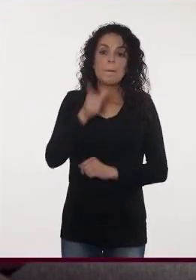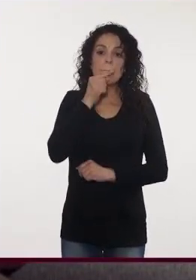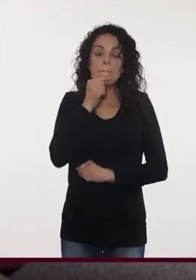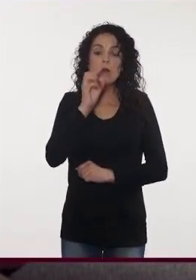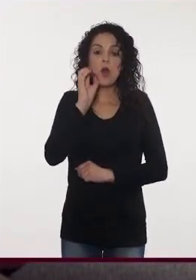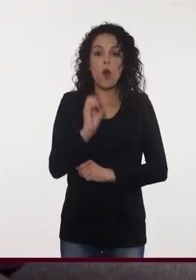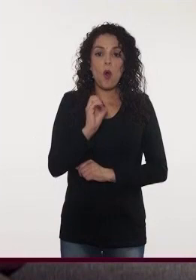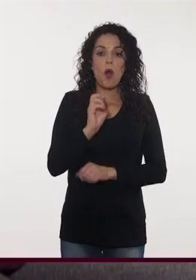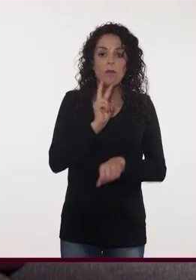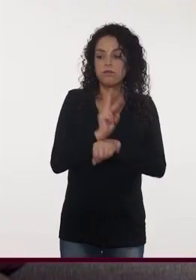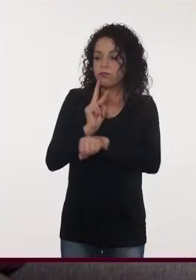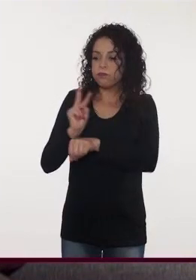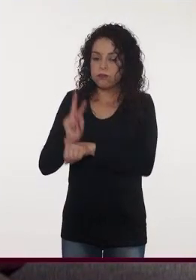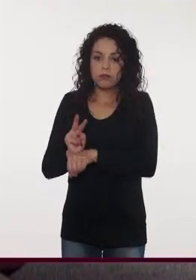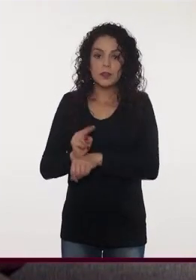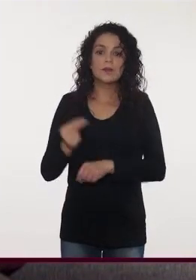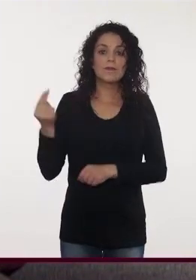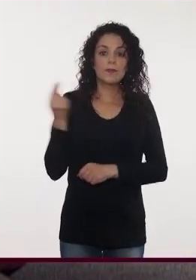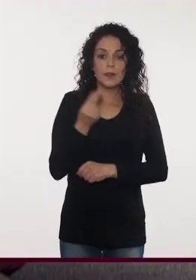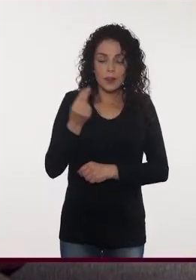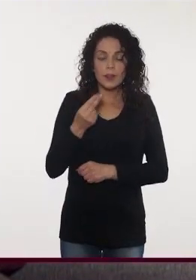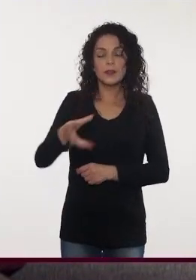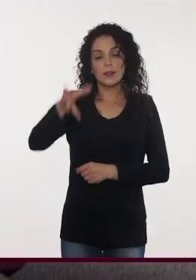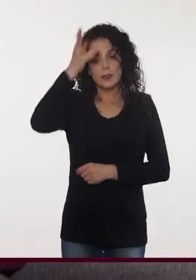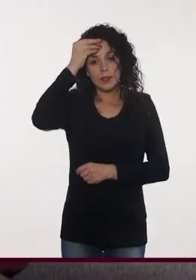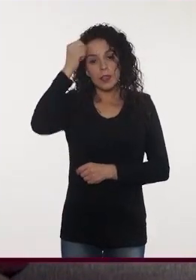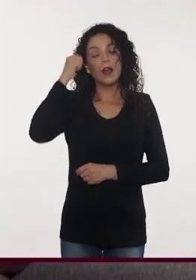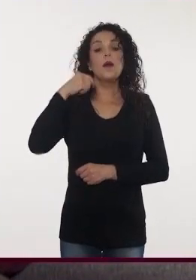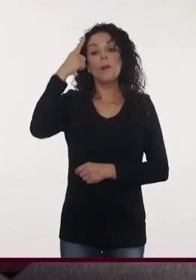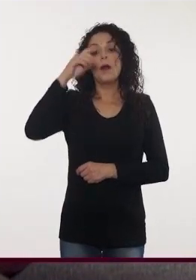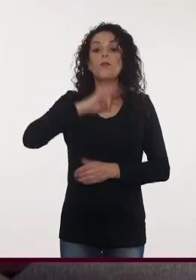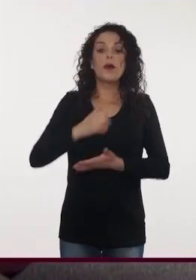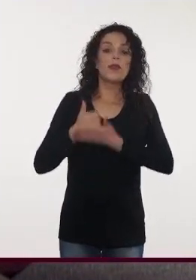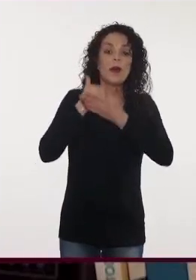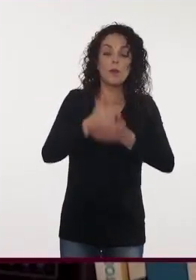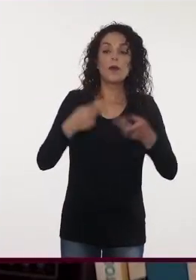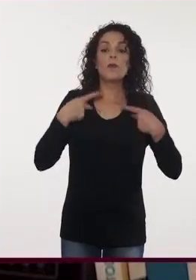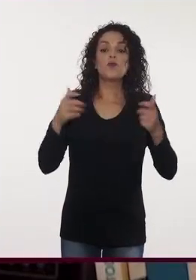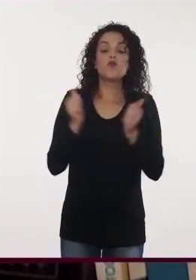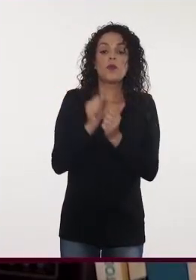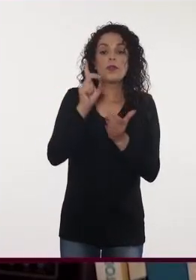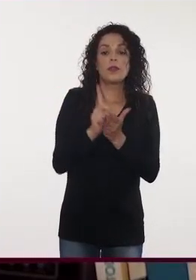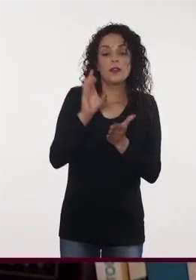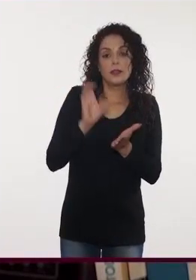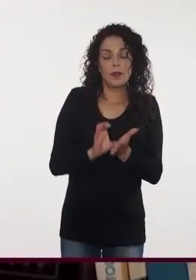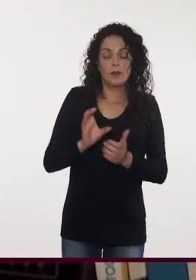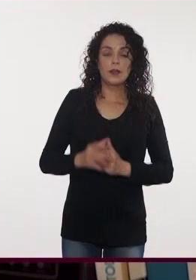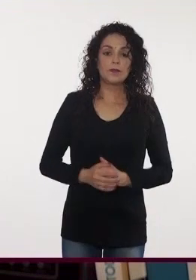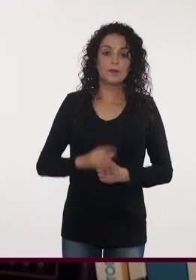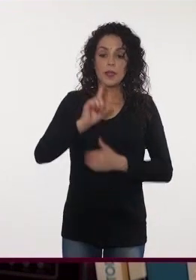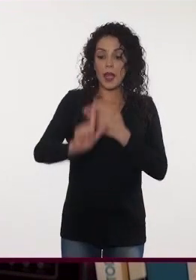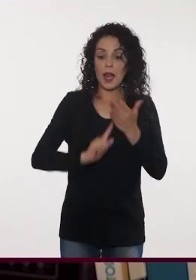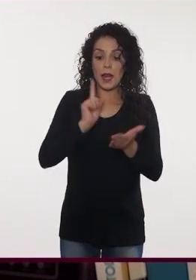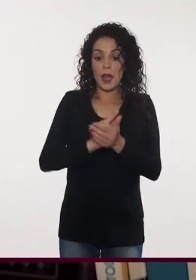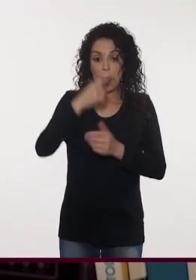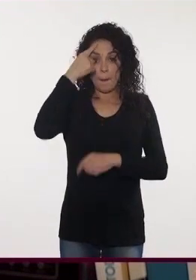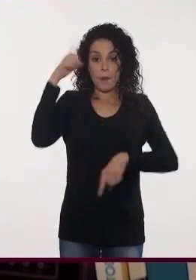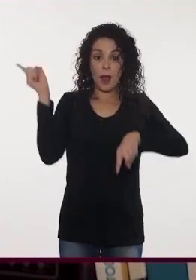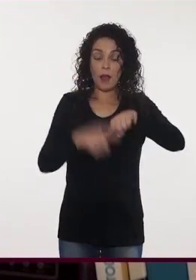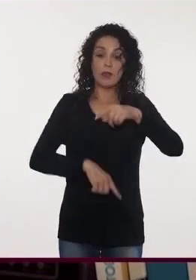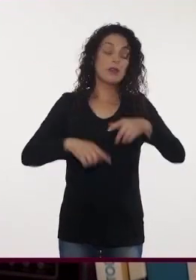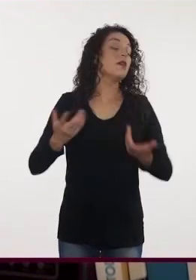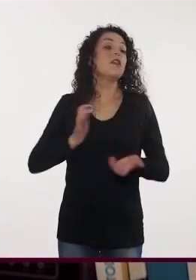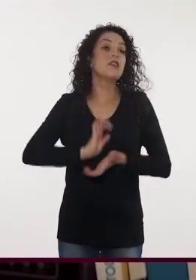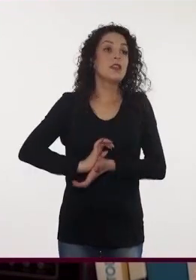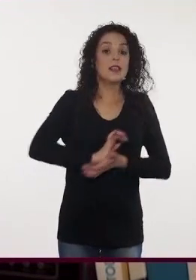tengan capacitación para apoyar y auxiliar a personas con discapacidad. Que las leyes contra la discriminación